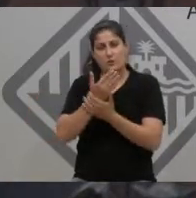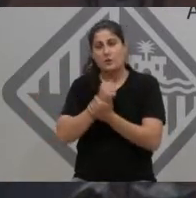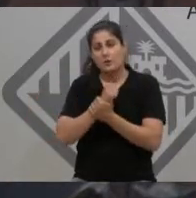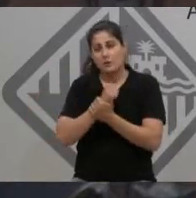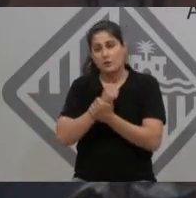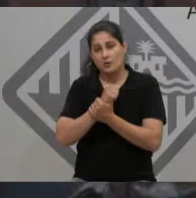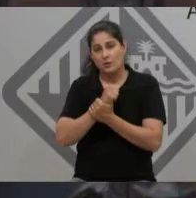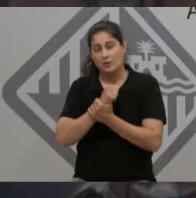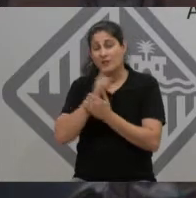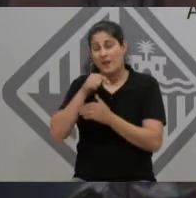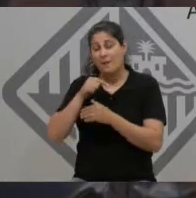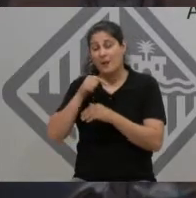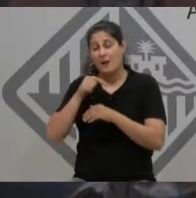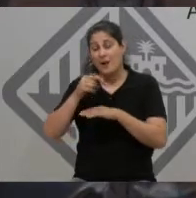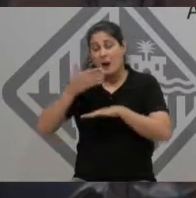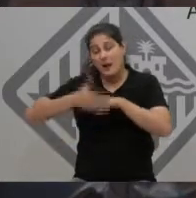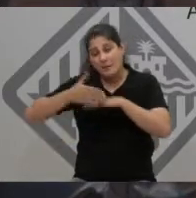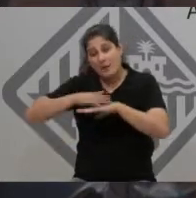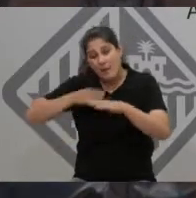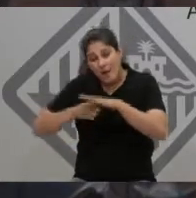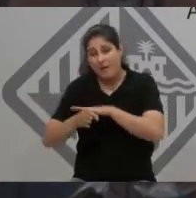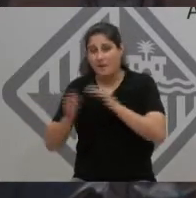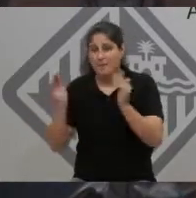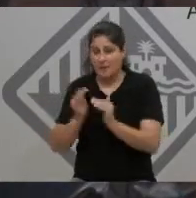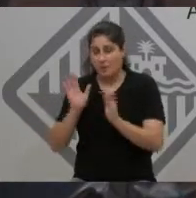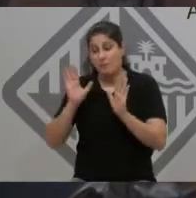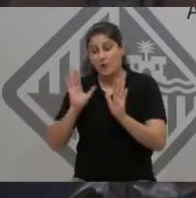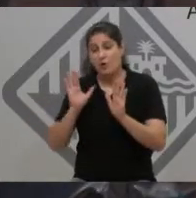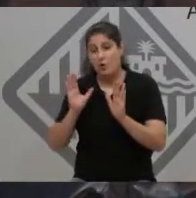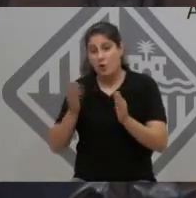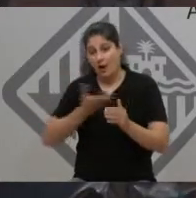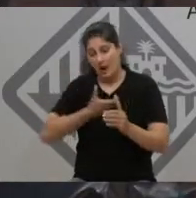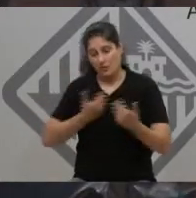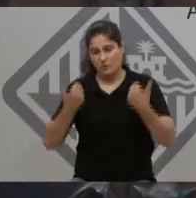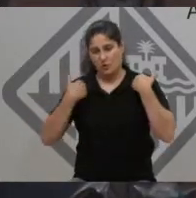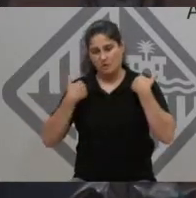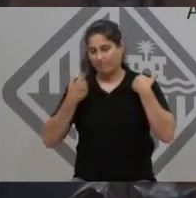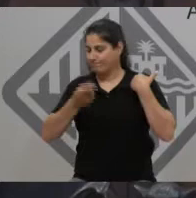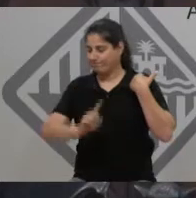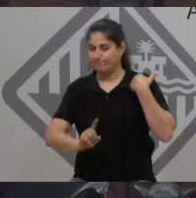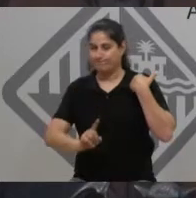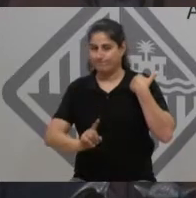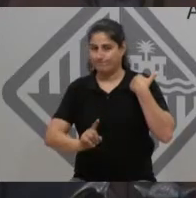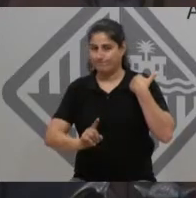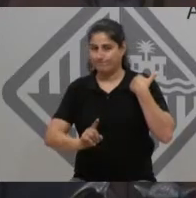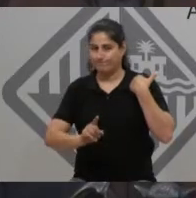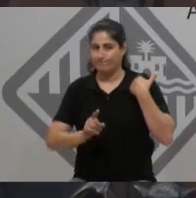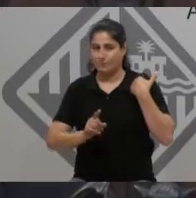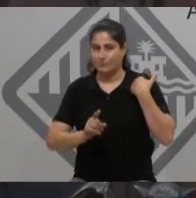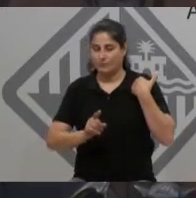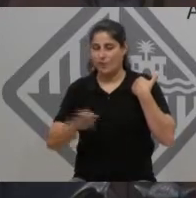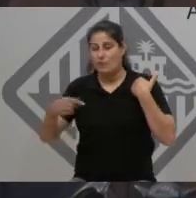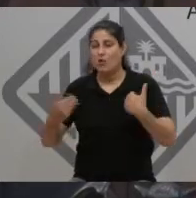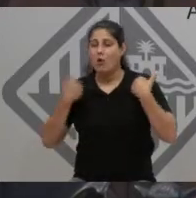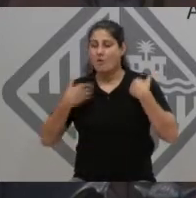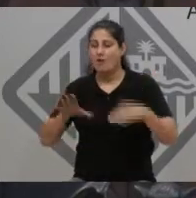los plazos de acceso. Pero lo que no estamos de acuerdo es que lo tenga que hacer el Ayuntamiento de Palma. Esto no es competencia del Ayuntamiento de Palma. Y por asumir